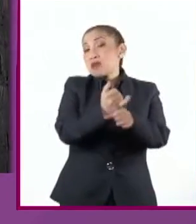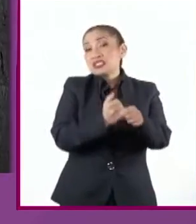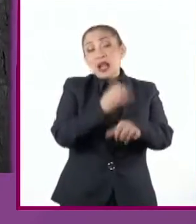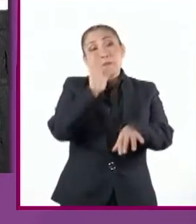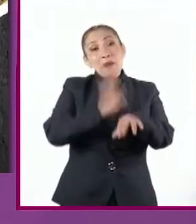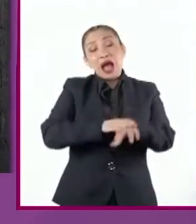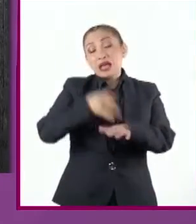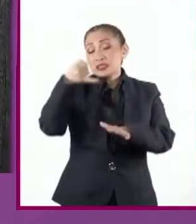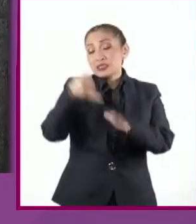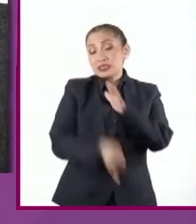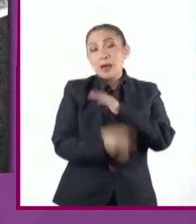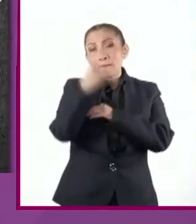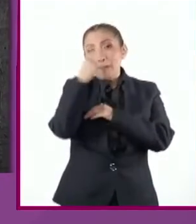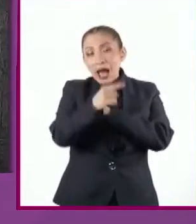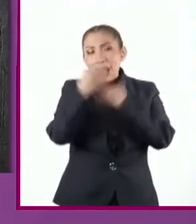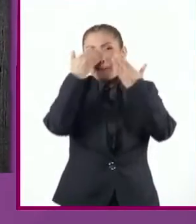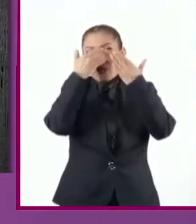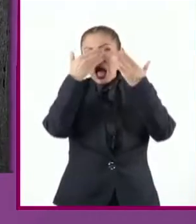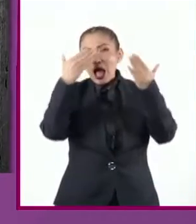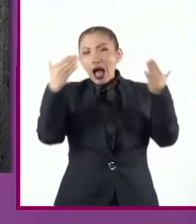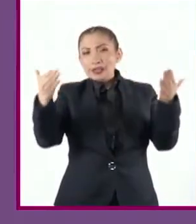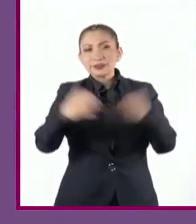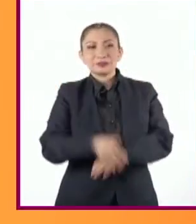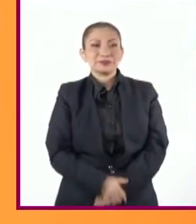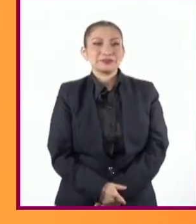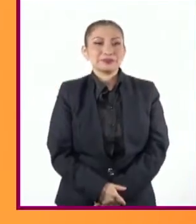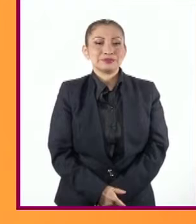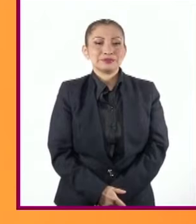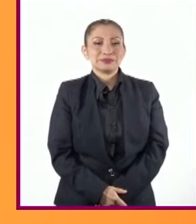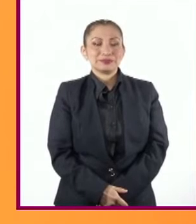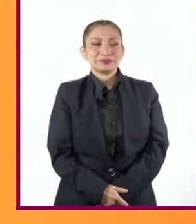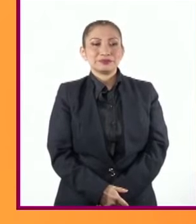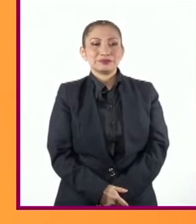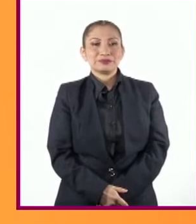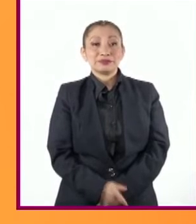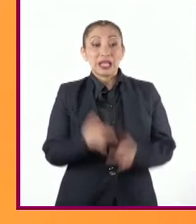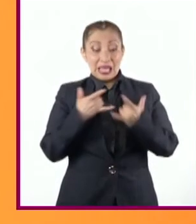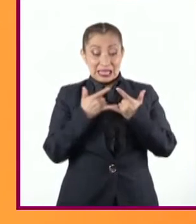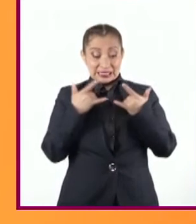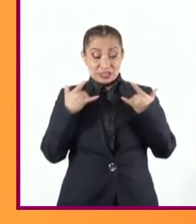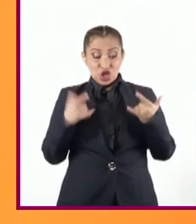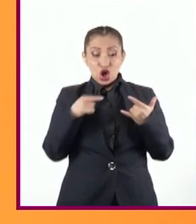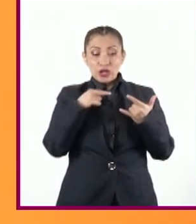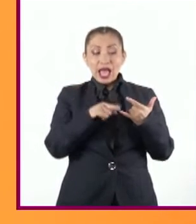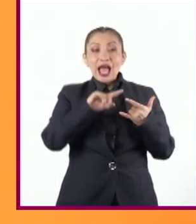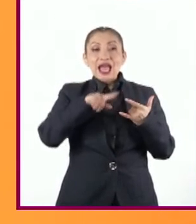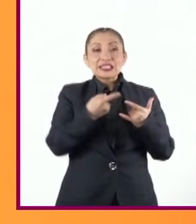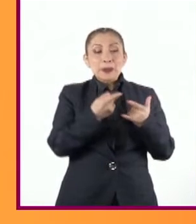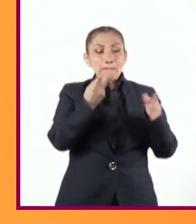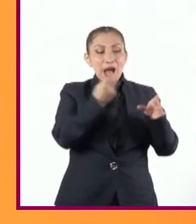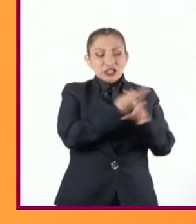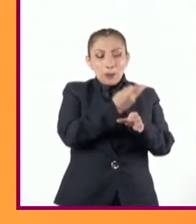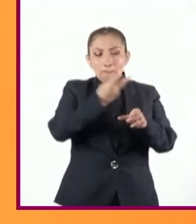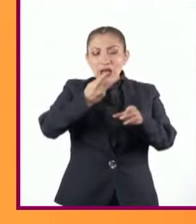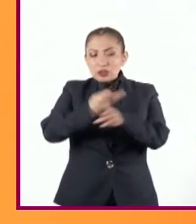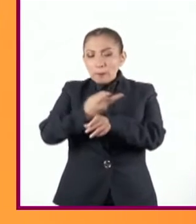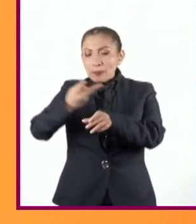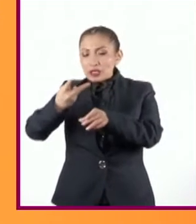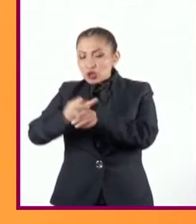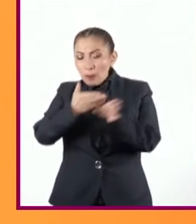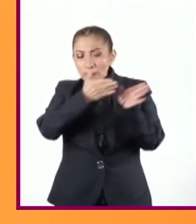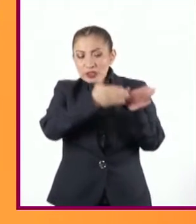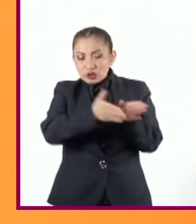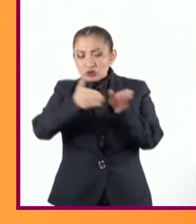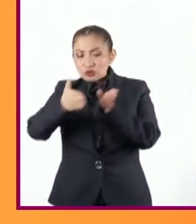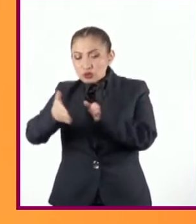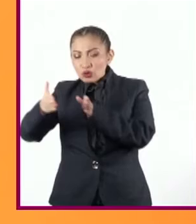más fuentes para formarse una visión más amplia. La historia son hechos, procesos y acciones que el